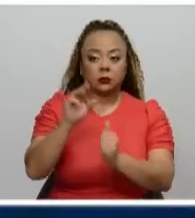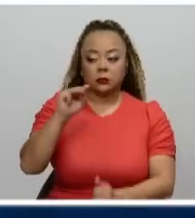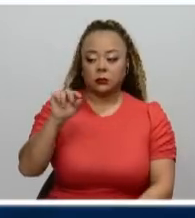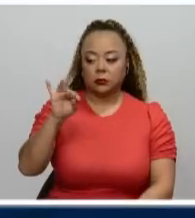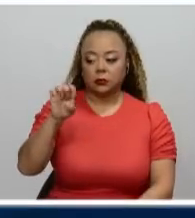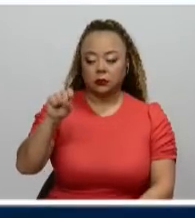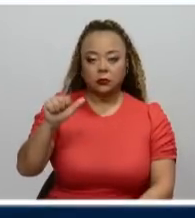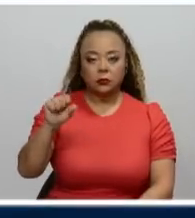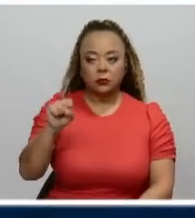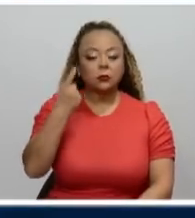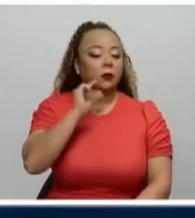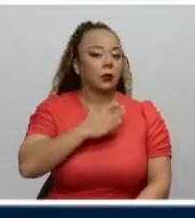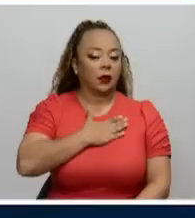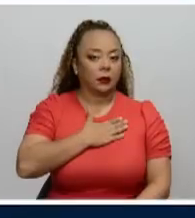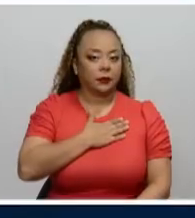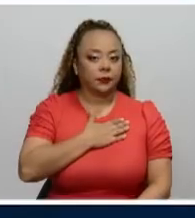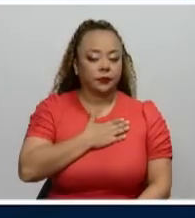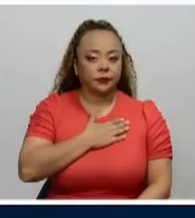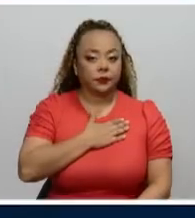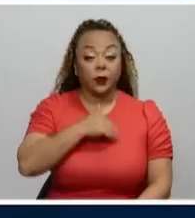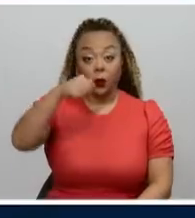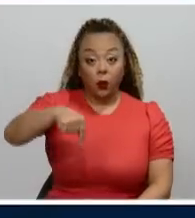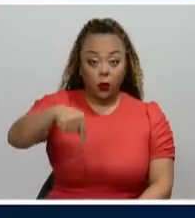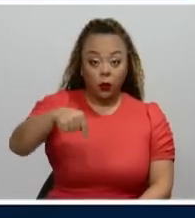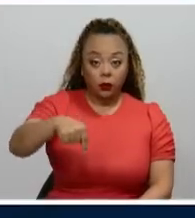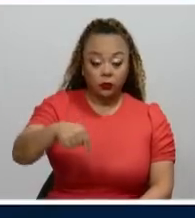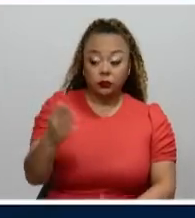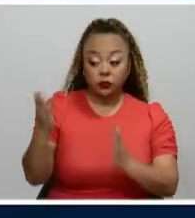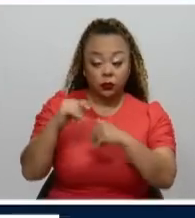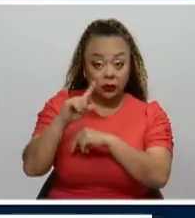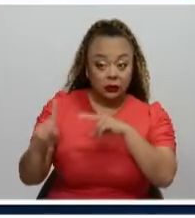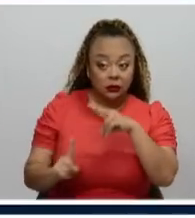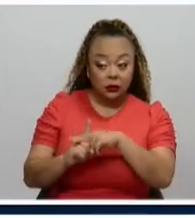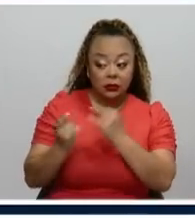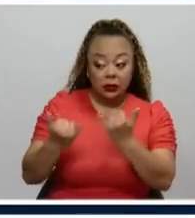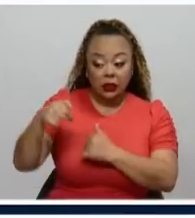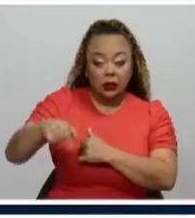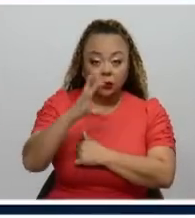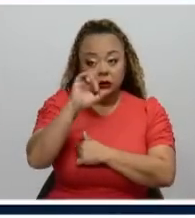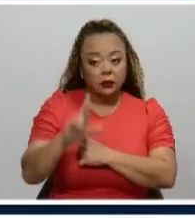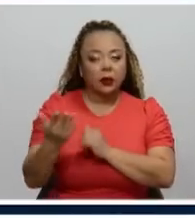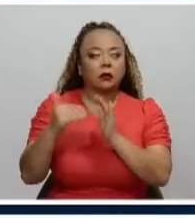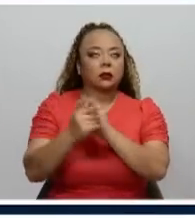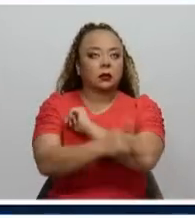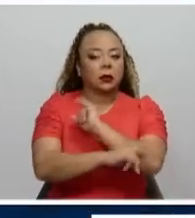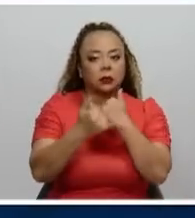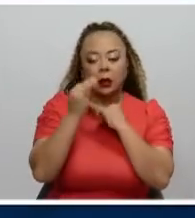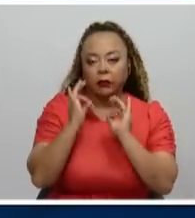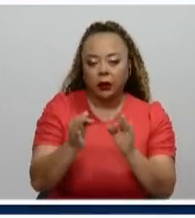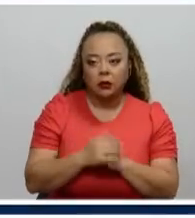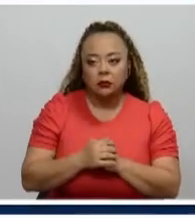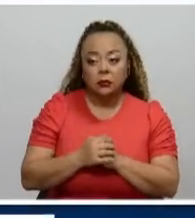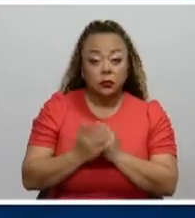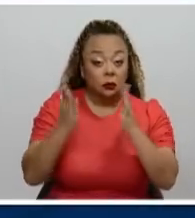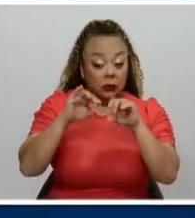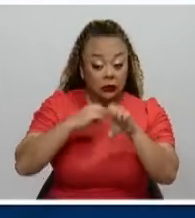pero debo decir algo lo de hoy que no esté ya cuando está aquí en Costa Rica regresó al país juega bien la rompe y